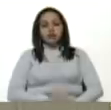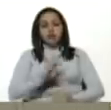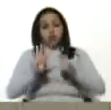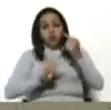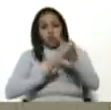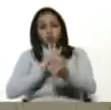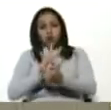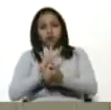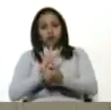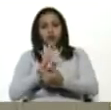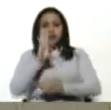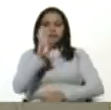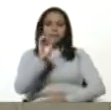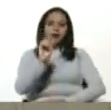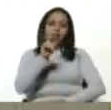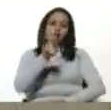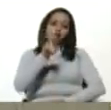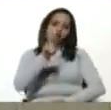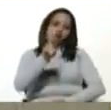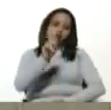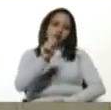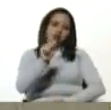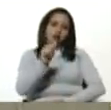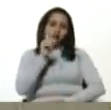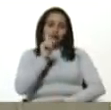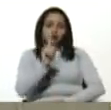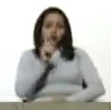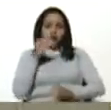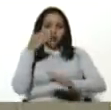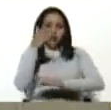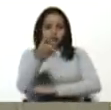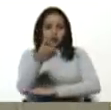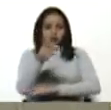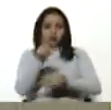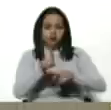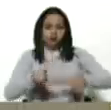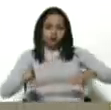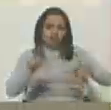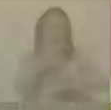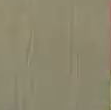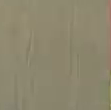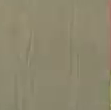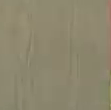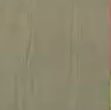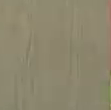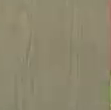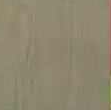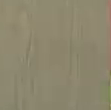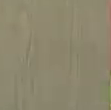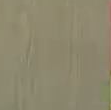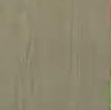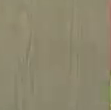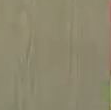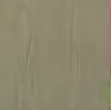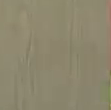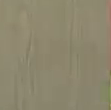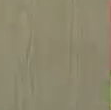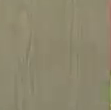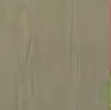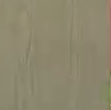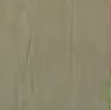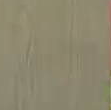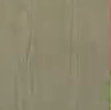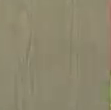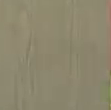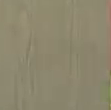del municipio Baruta, un caso que ya acudió a un centro centinela. Luego, en este mismo estado